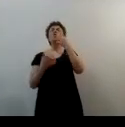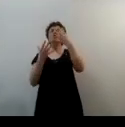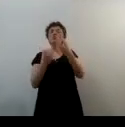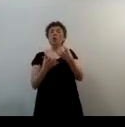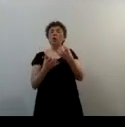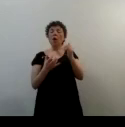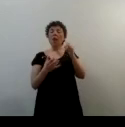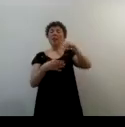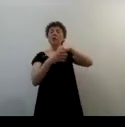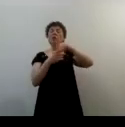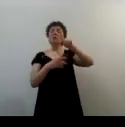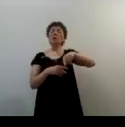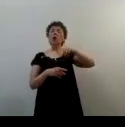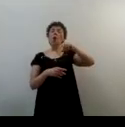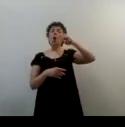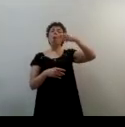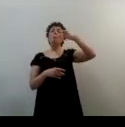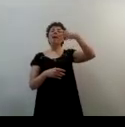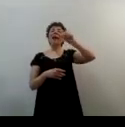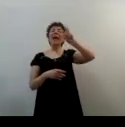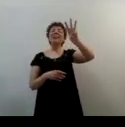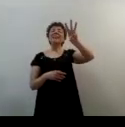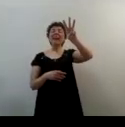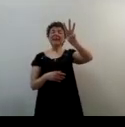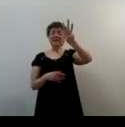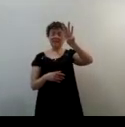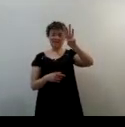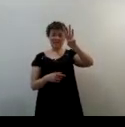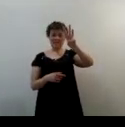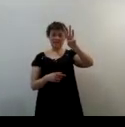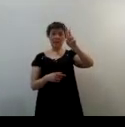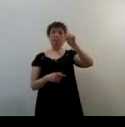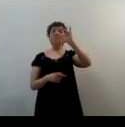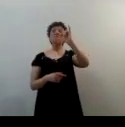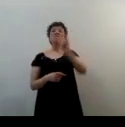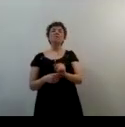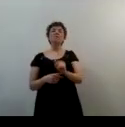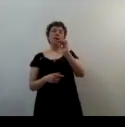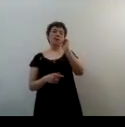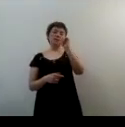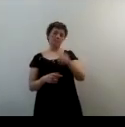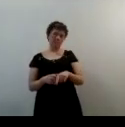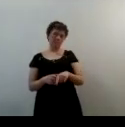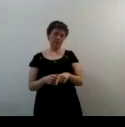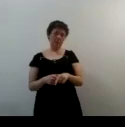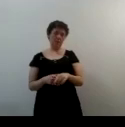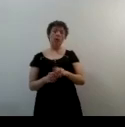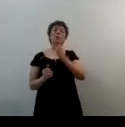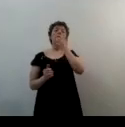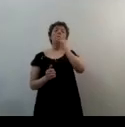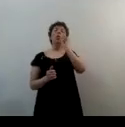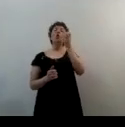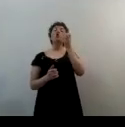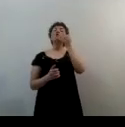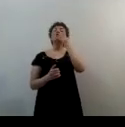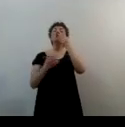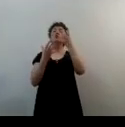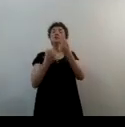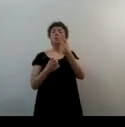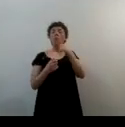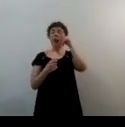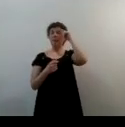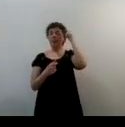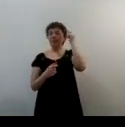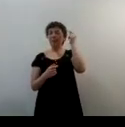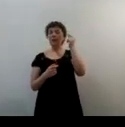3 y porque tiene fibra. Luego, por ejemplo, otros frutos secos como las almendras, las avellanas,